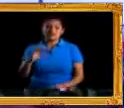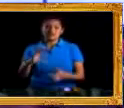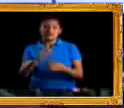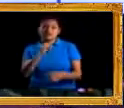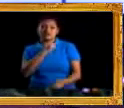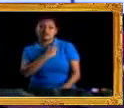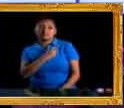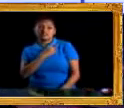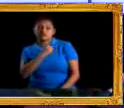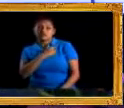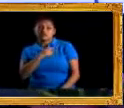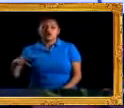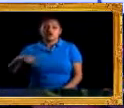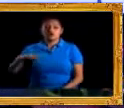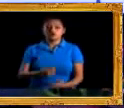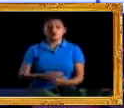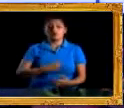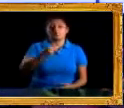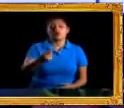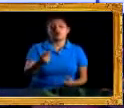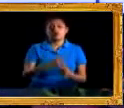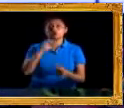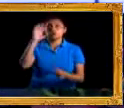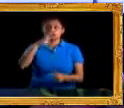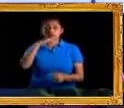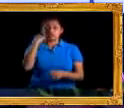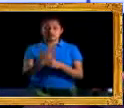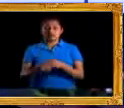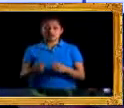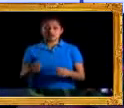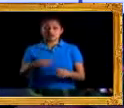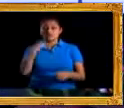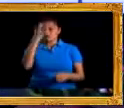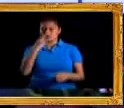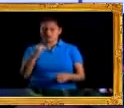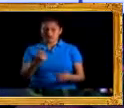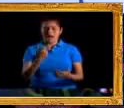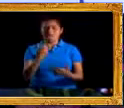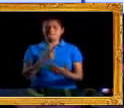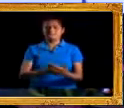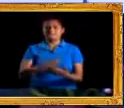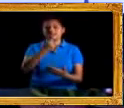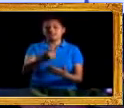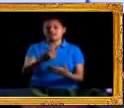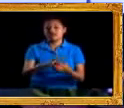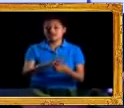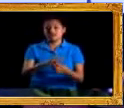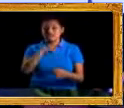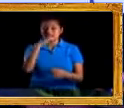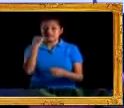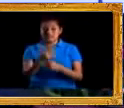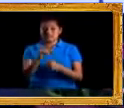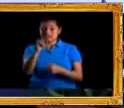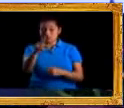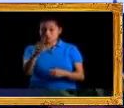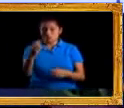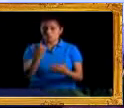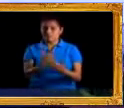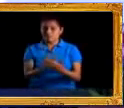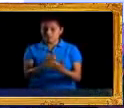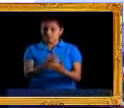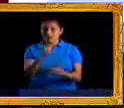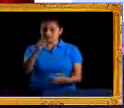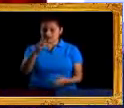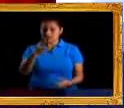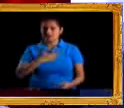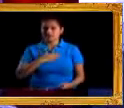nos compró con su sangre preciosa. A precio de sangre te compró a ti y a mí. El Señor tenía una necesidad,